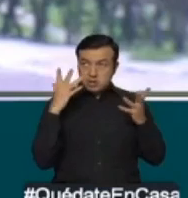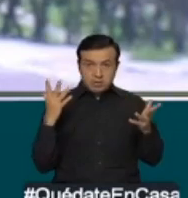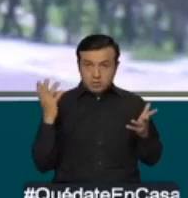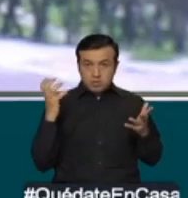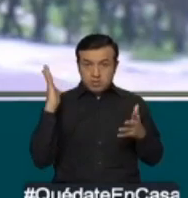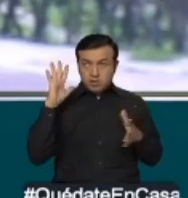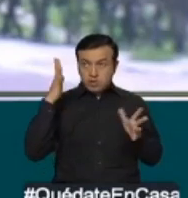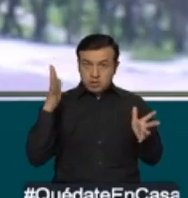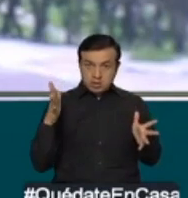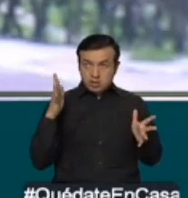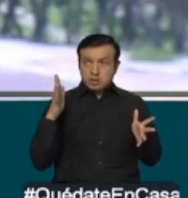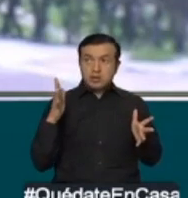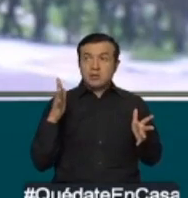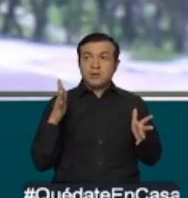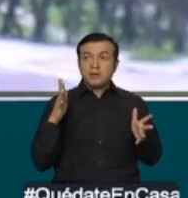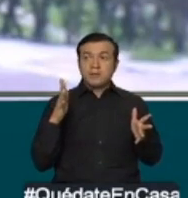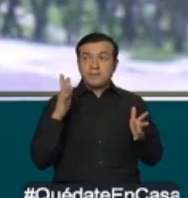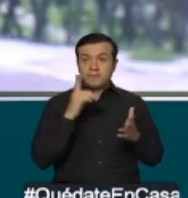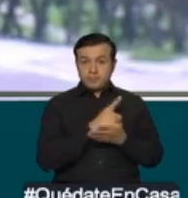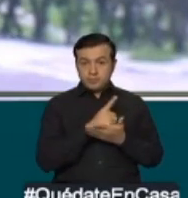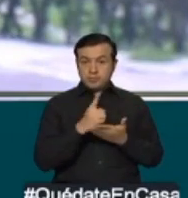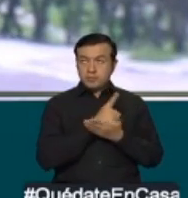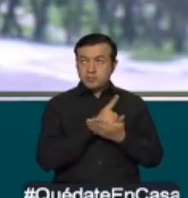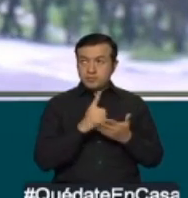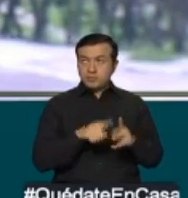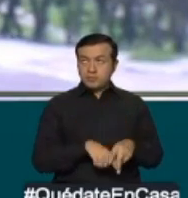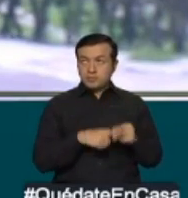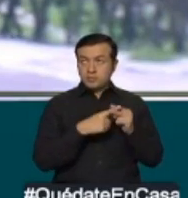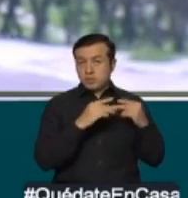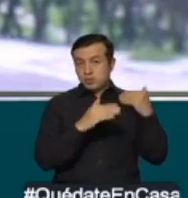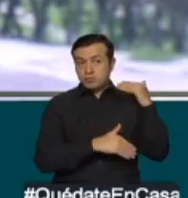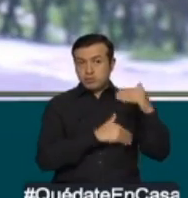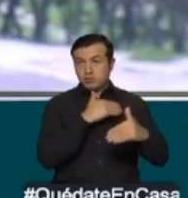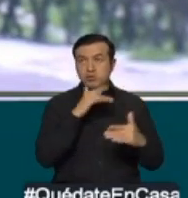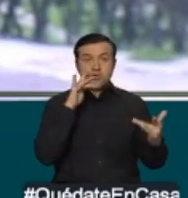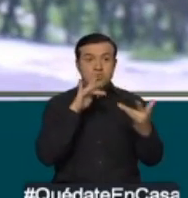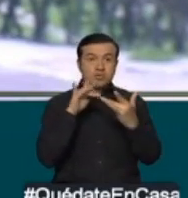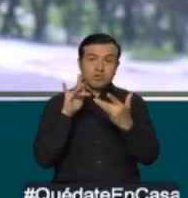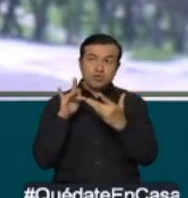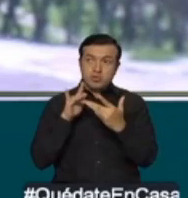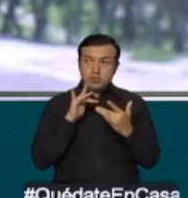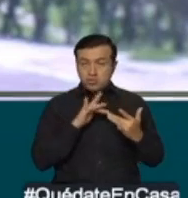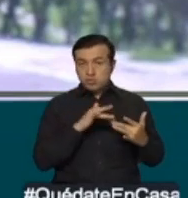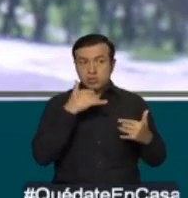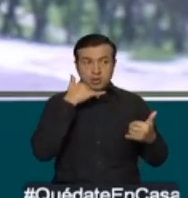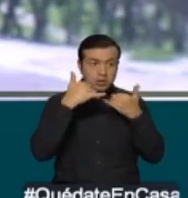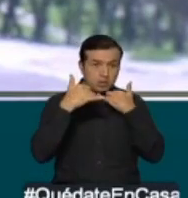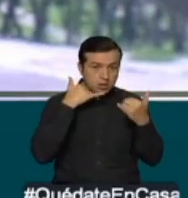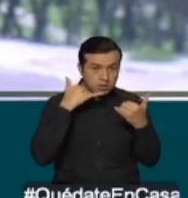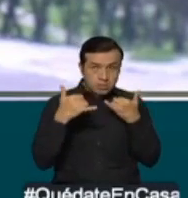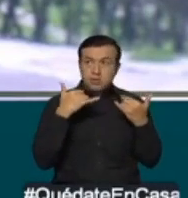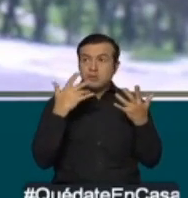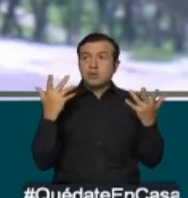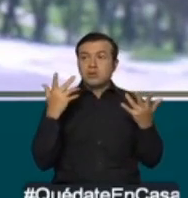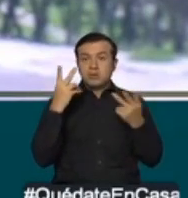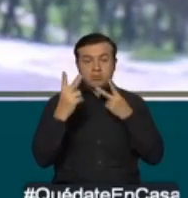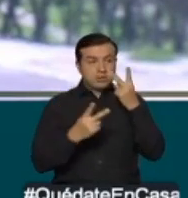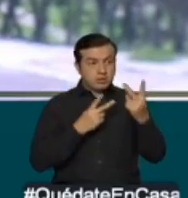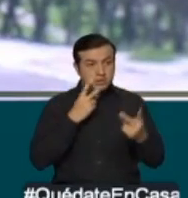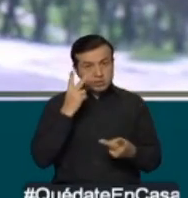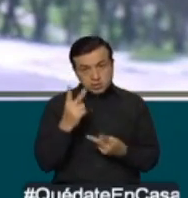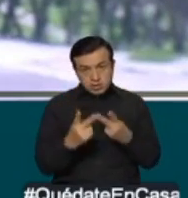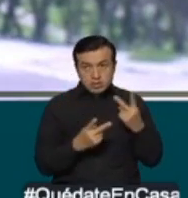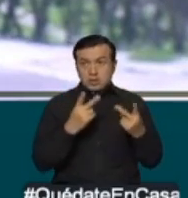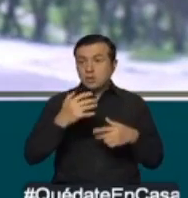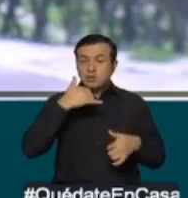bono del estado desde el día desde esta semana habrá un proceso de contacto con ellos a través de teléfono a través de una visita a través